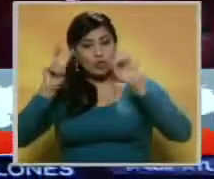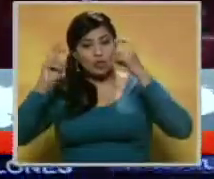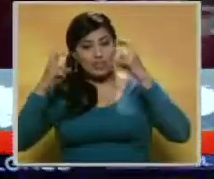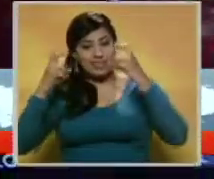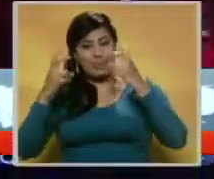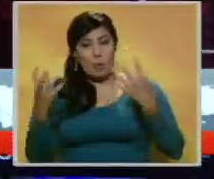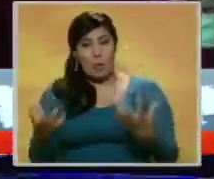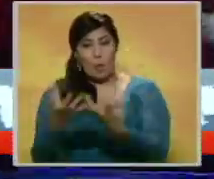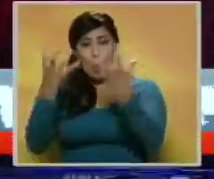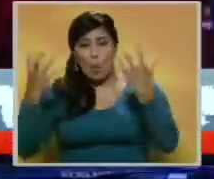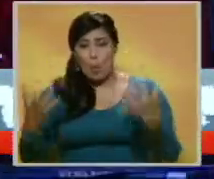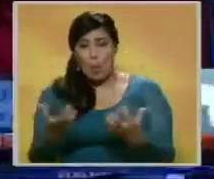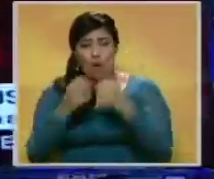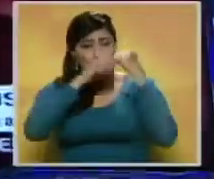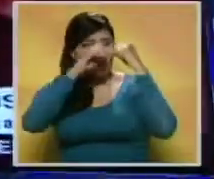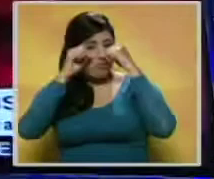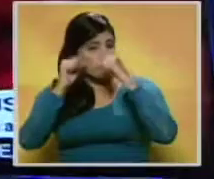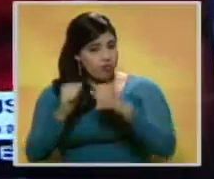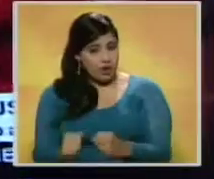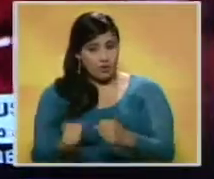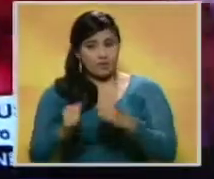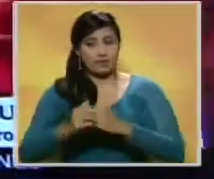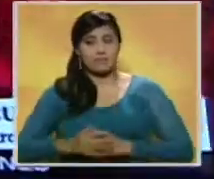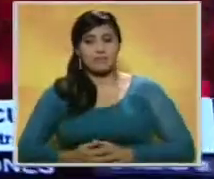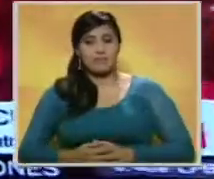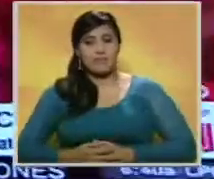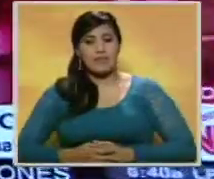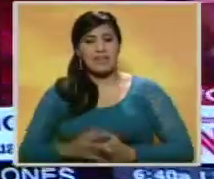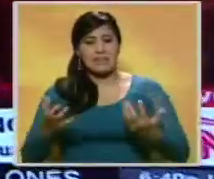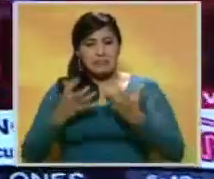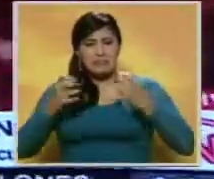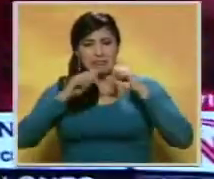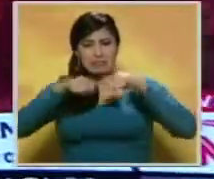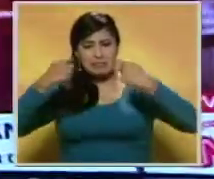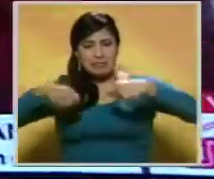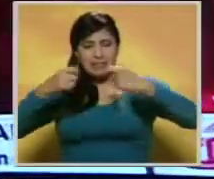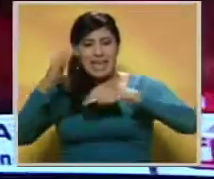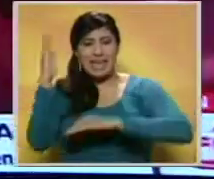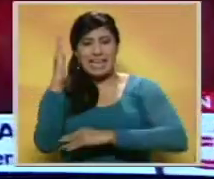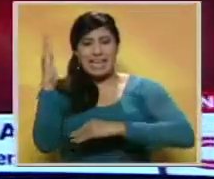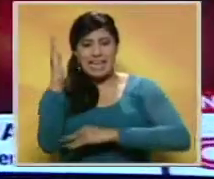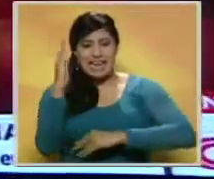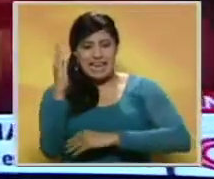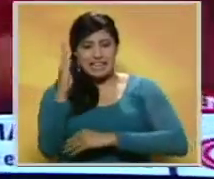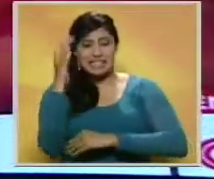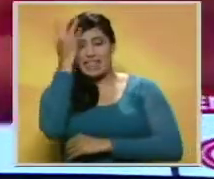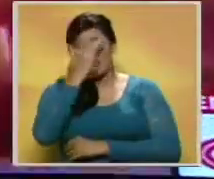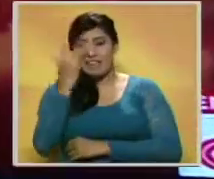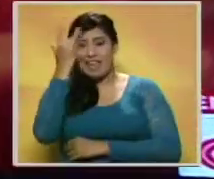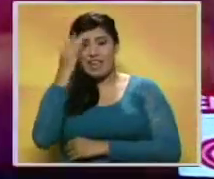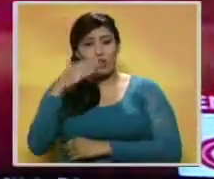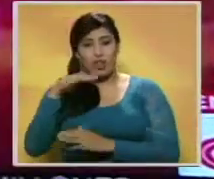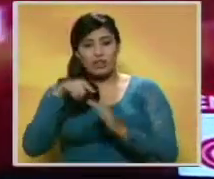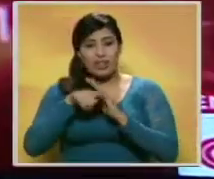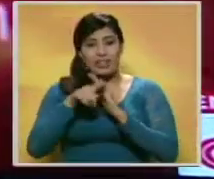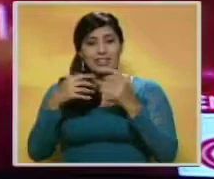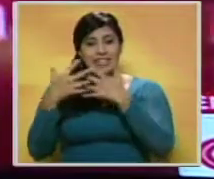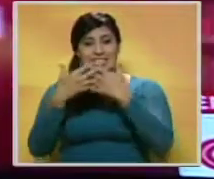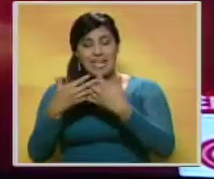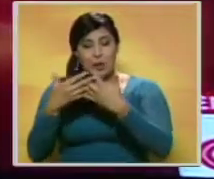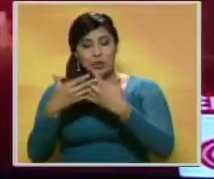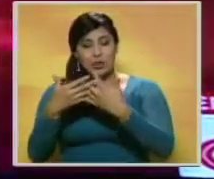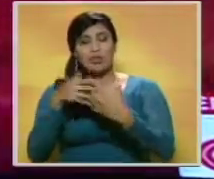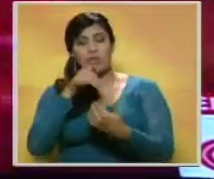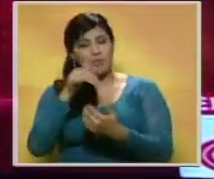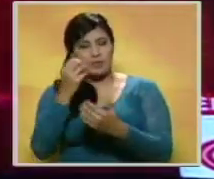es llamas inclementes. Incendio provocó fuertes daños a una iglesia metodista africana en los Estados Unidos. Los